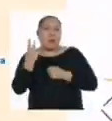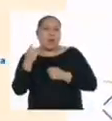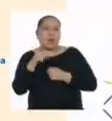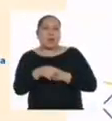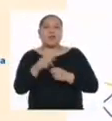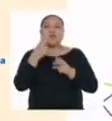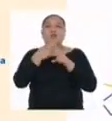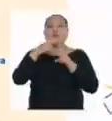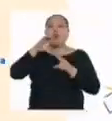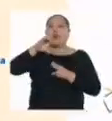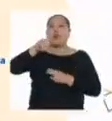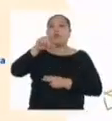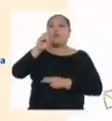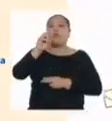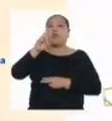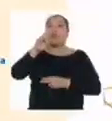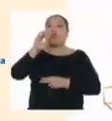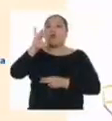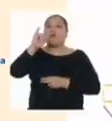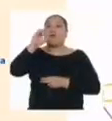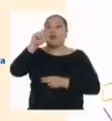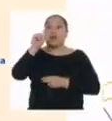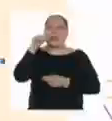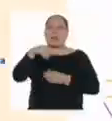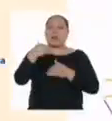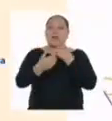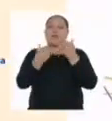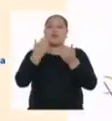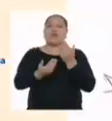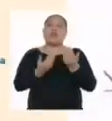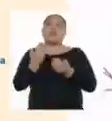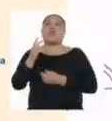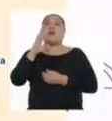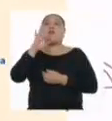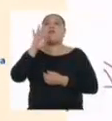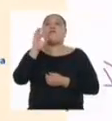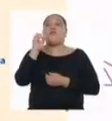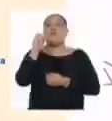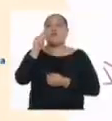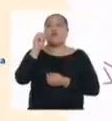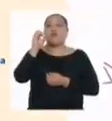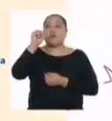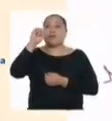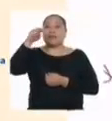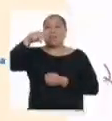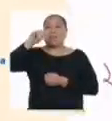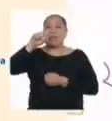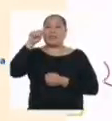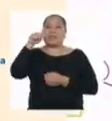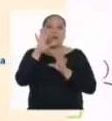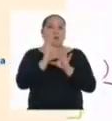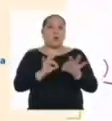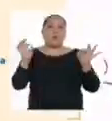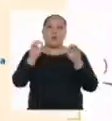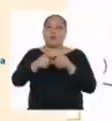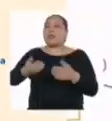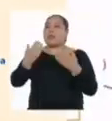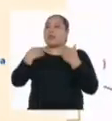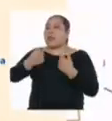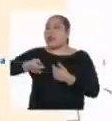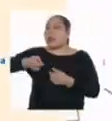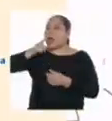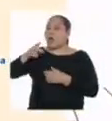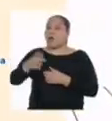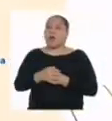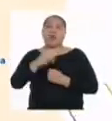Su nombre es clorofila y su función es realizar un proceso llamado fotosíntesis. Es muy importante para las plantas tener agua, nutrientes en el